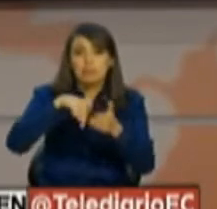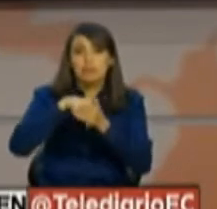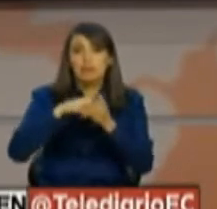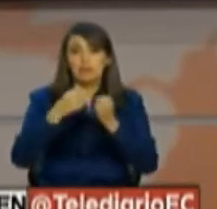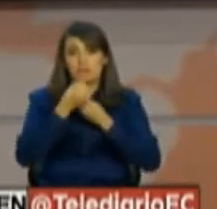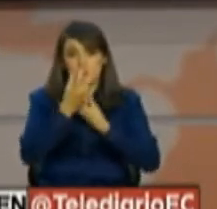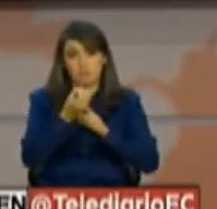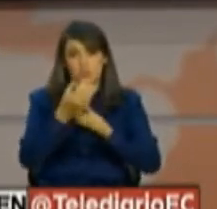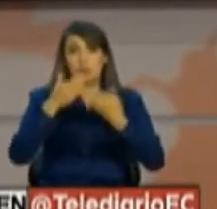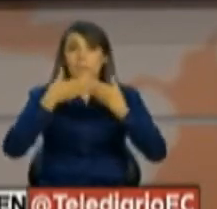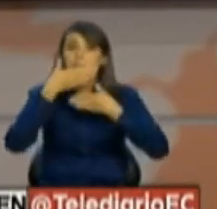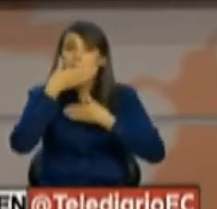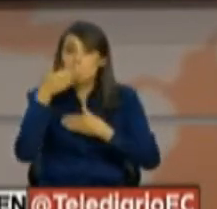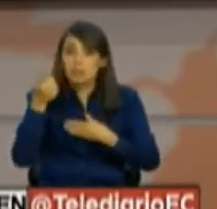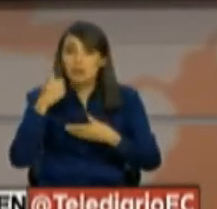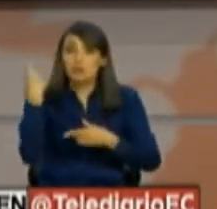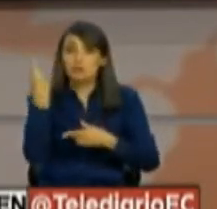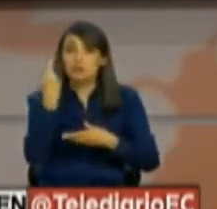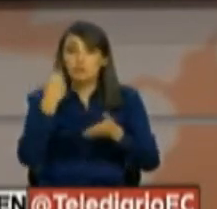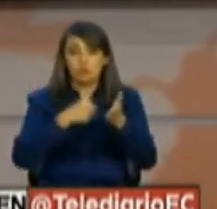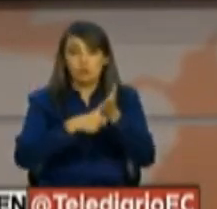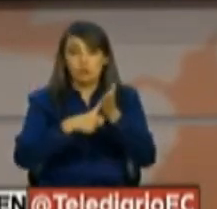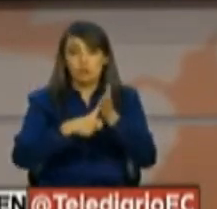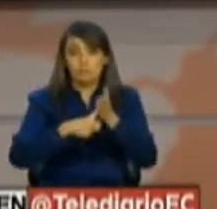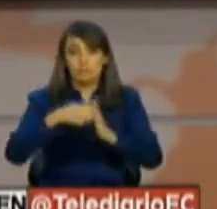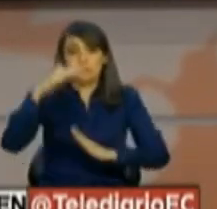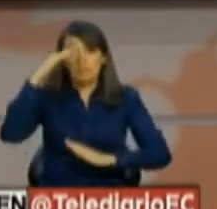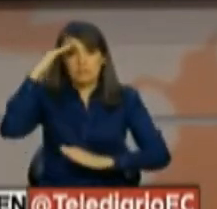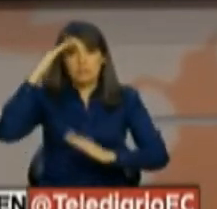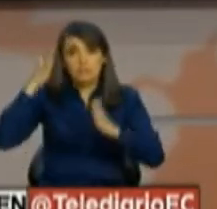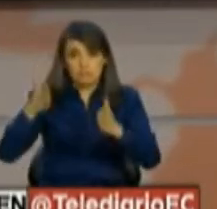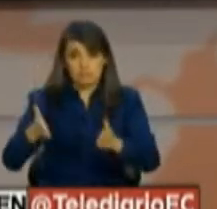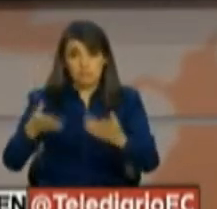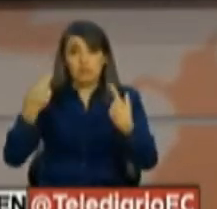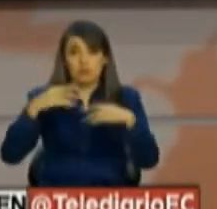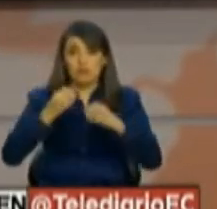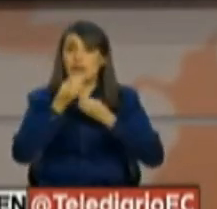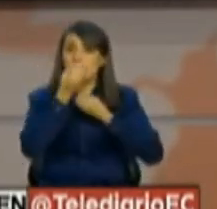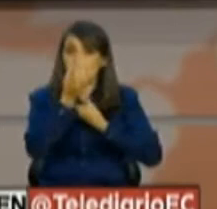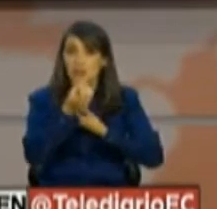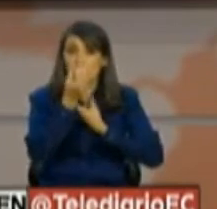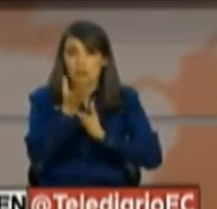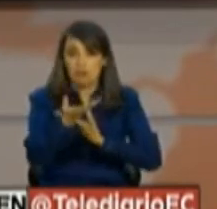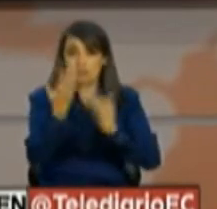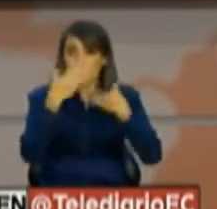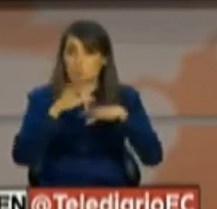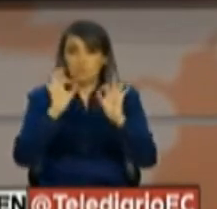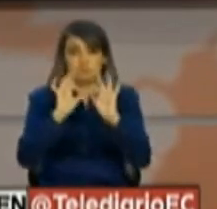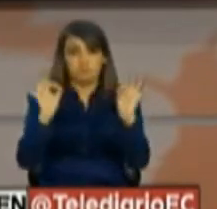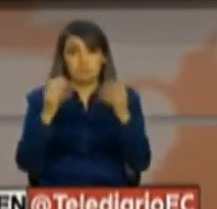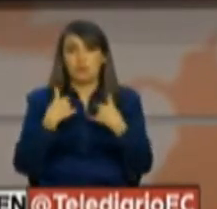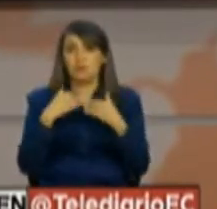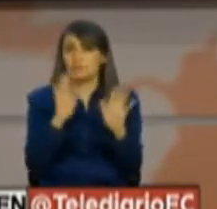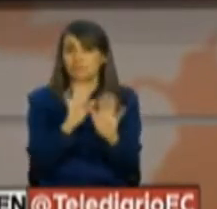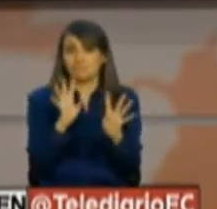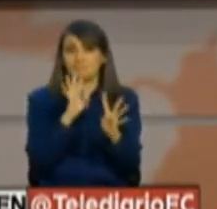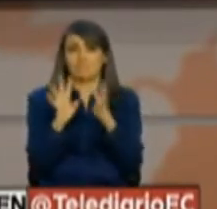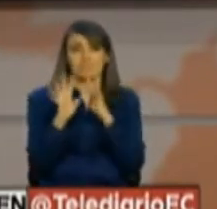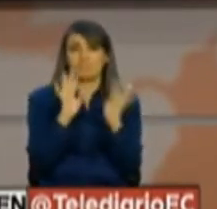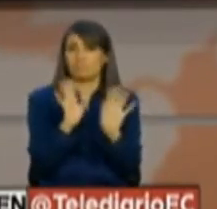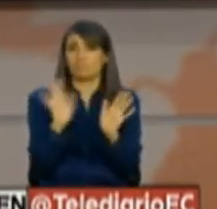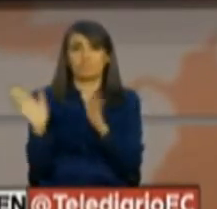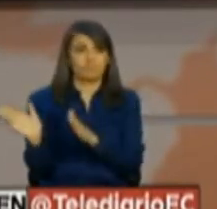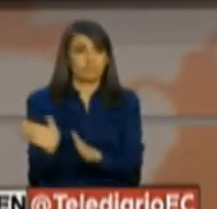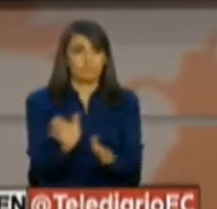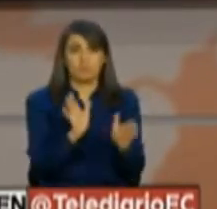del secuestro lo está manejando nuestra unidad técnica, que es la UNACE. Así que de ese tema prefiero no hablar para no entorpecer las